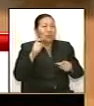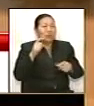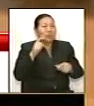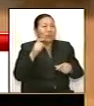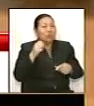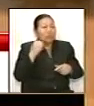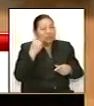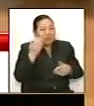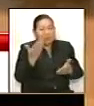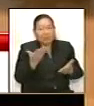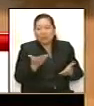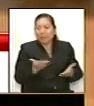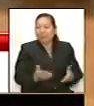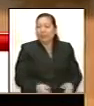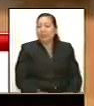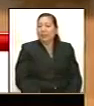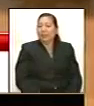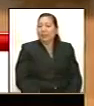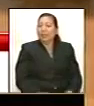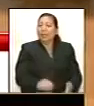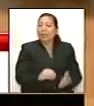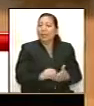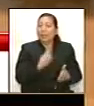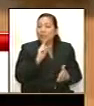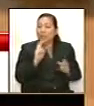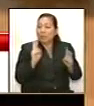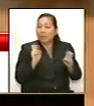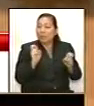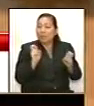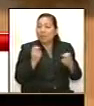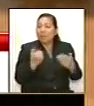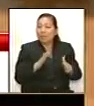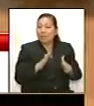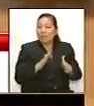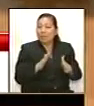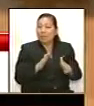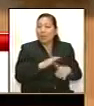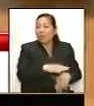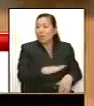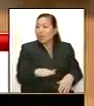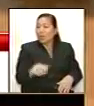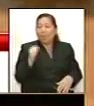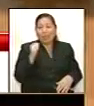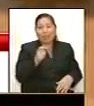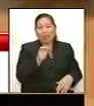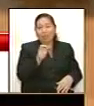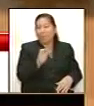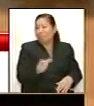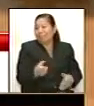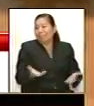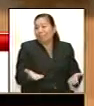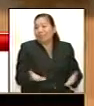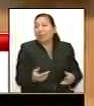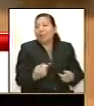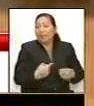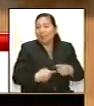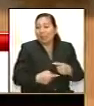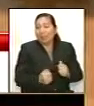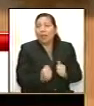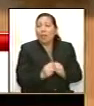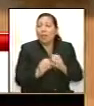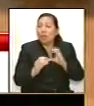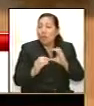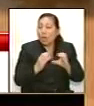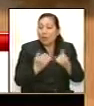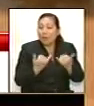tema de grooming. Considero que es un tema, ya que las infancias son derechos de sujeto, que también traerla a